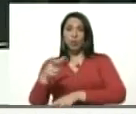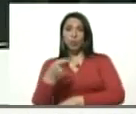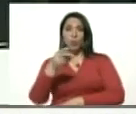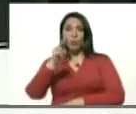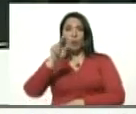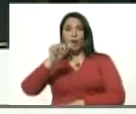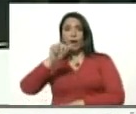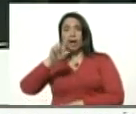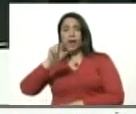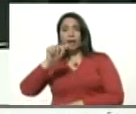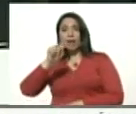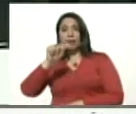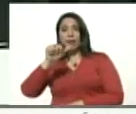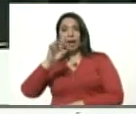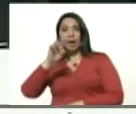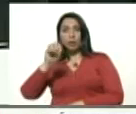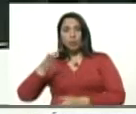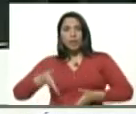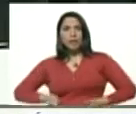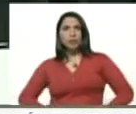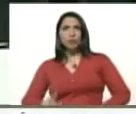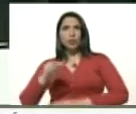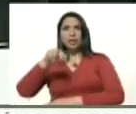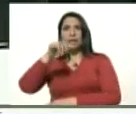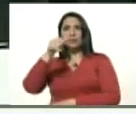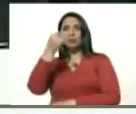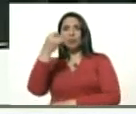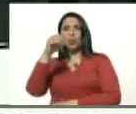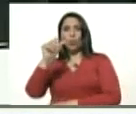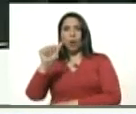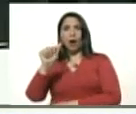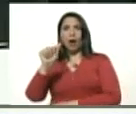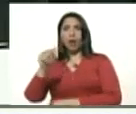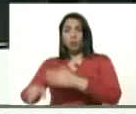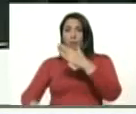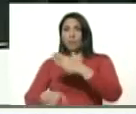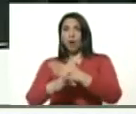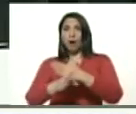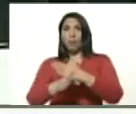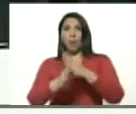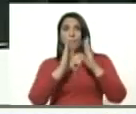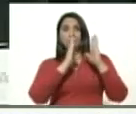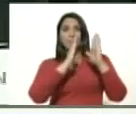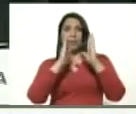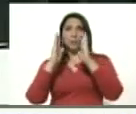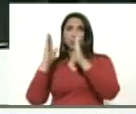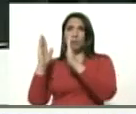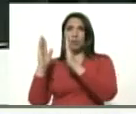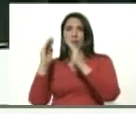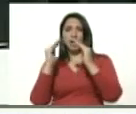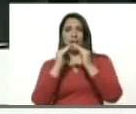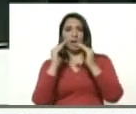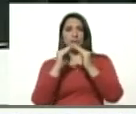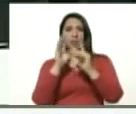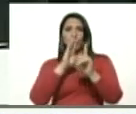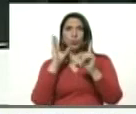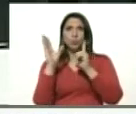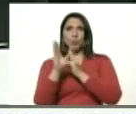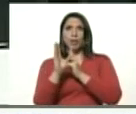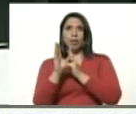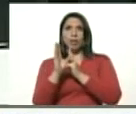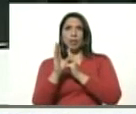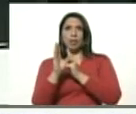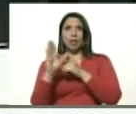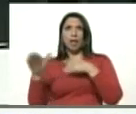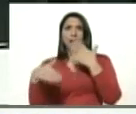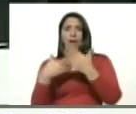es Aquiles Nasoa, y nos vamos directo de la biblioteca, de la Casa Cultural, a